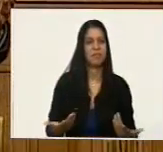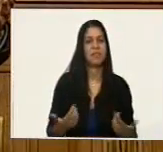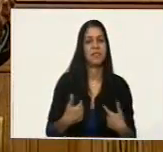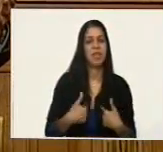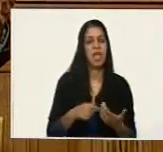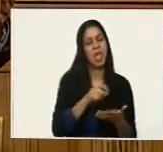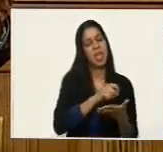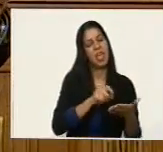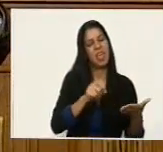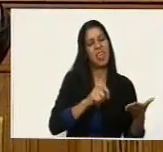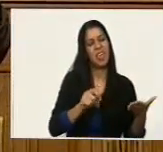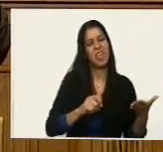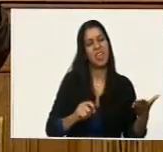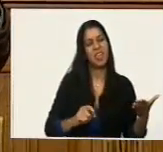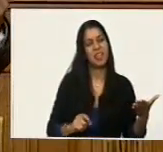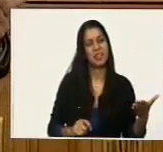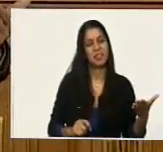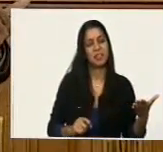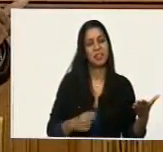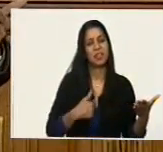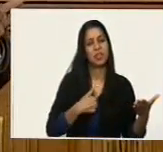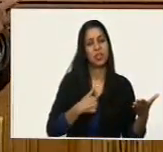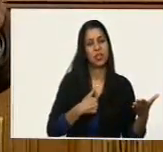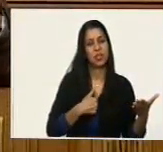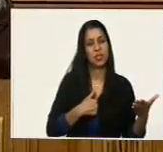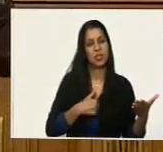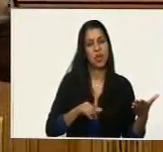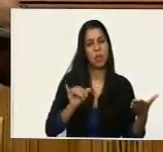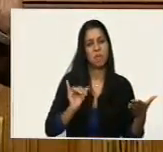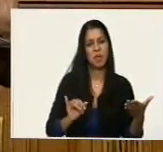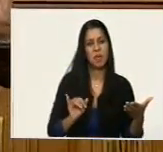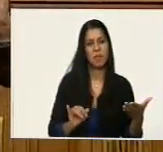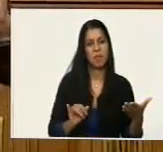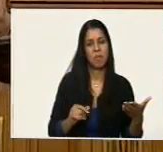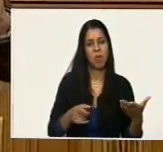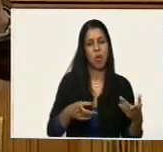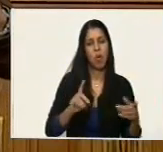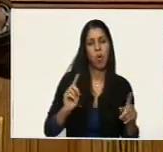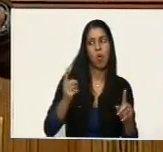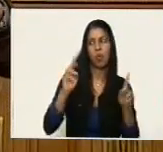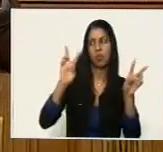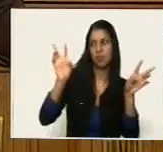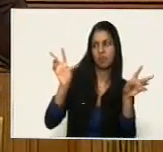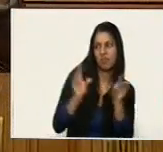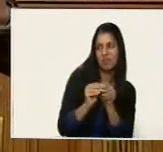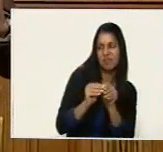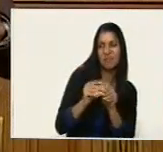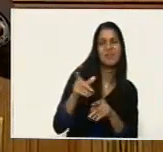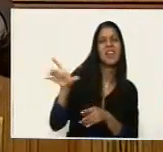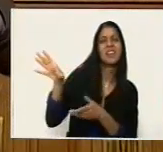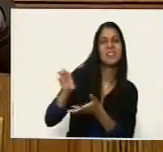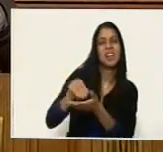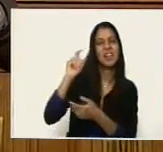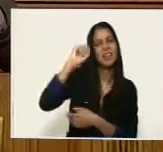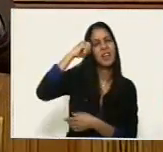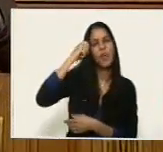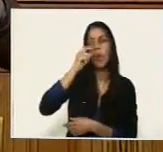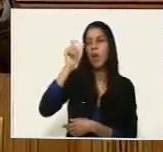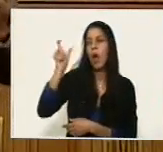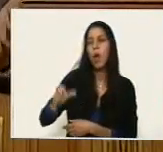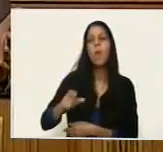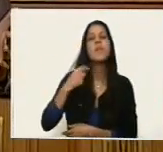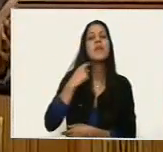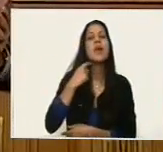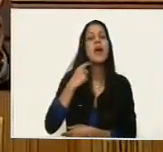dicho. Yo sigo la enseñanza en una frase de un viejo escritor